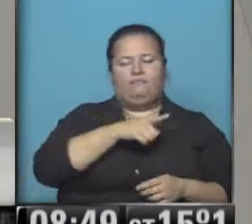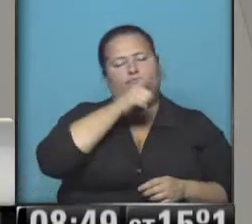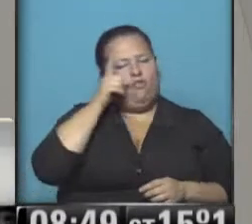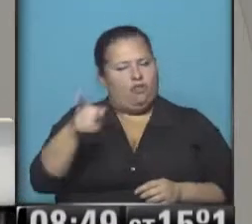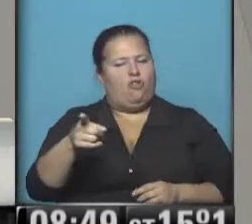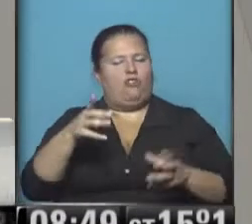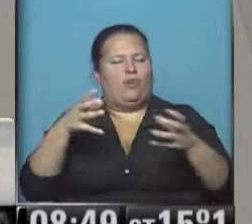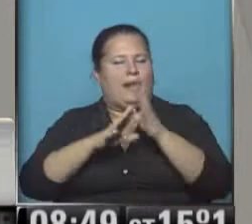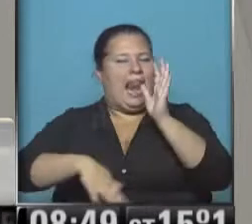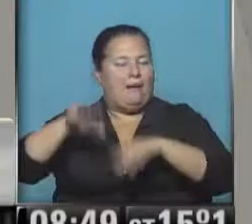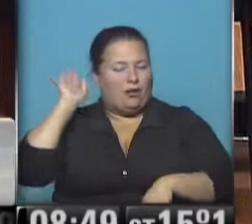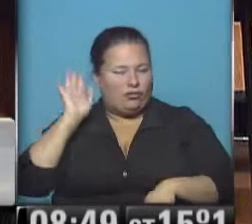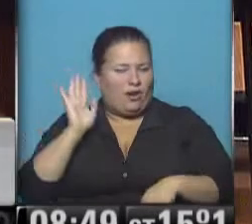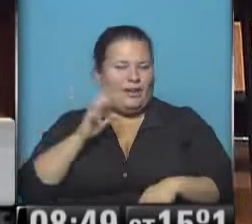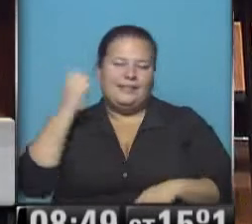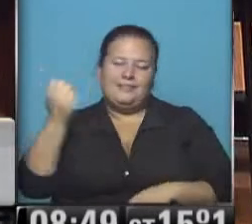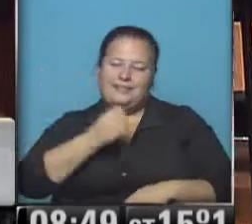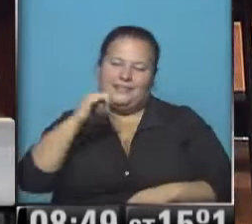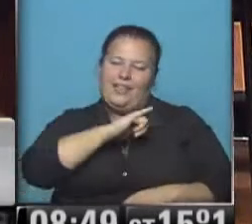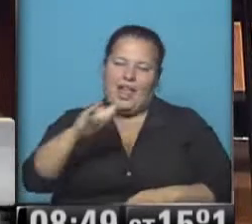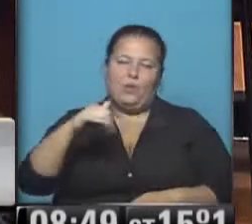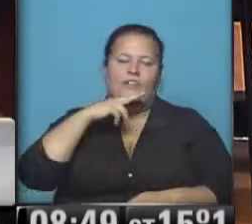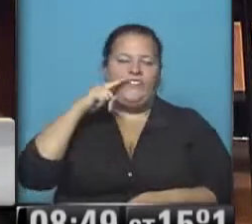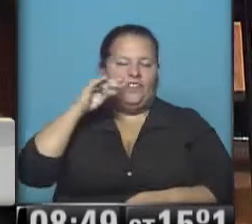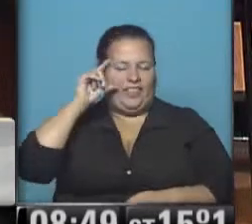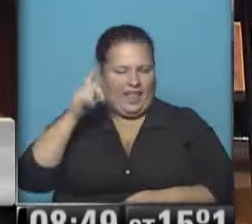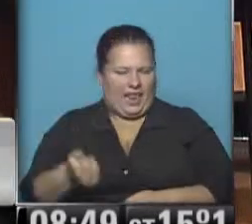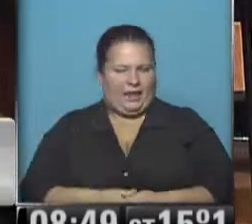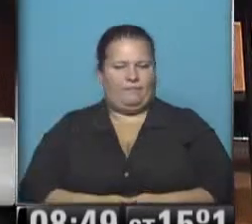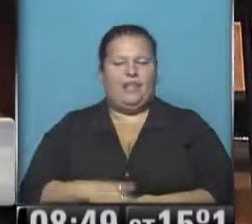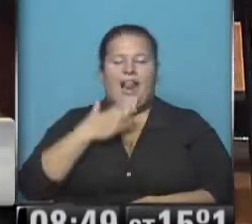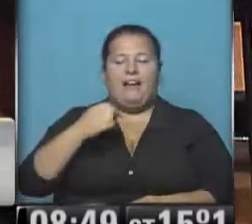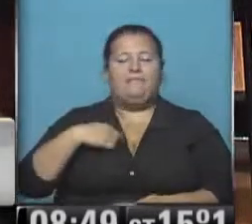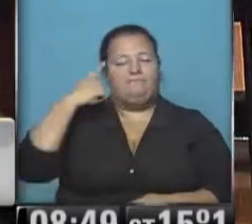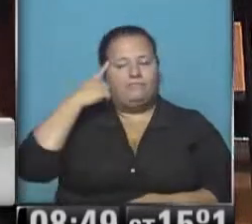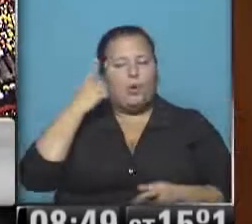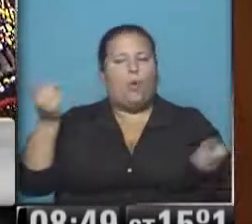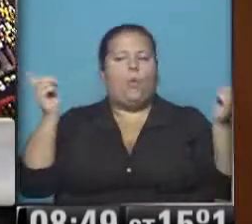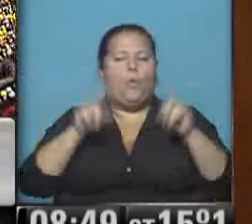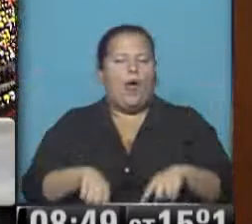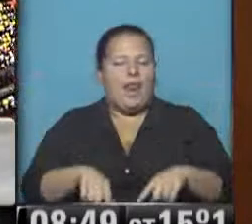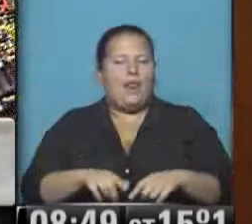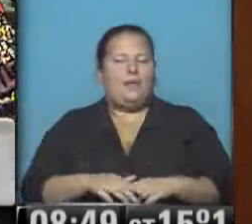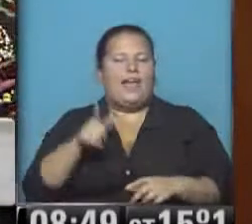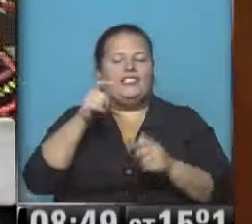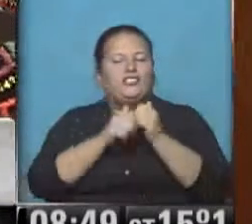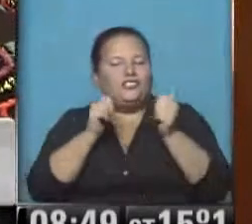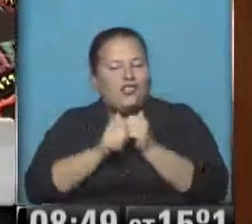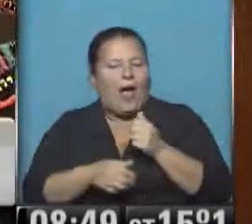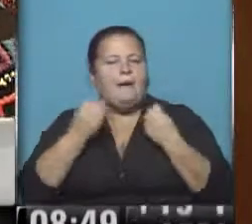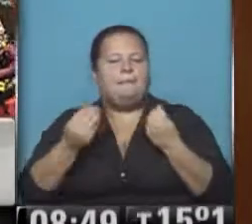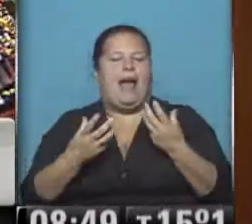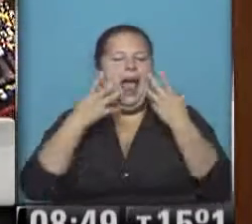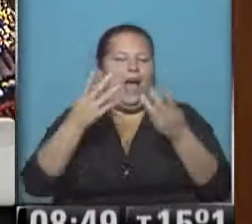corriente mayoritaria que buscaba denunciar a videla y la verdad es que nuestra idea fue recuperar esa historia para